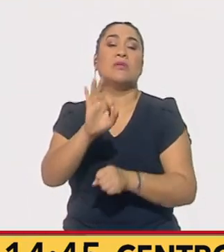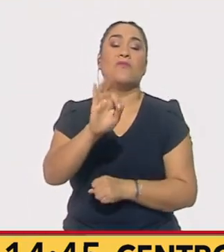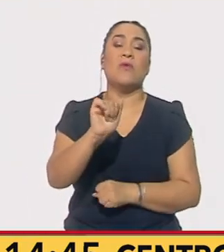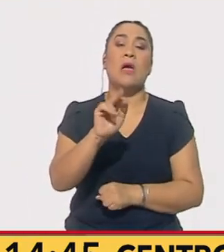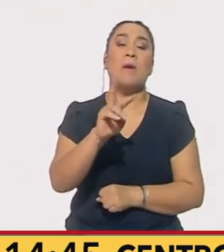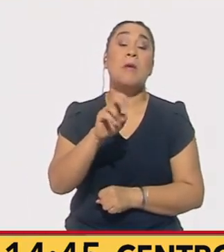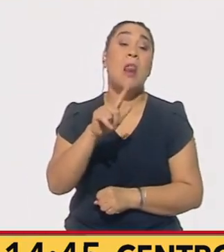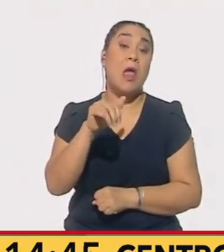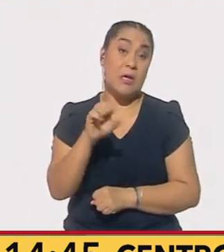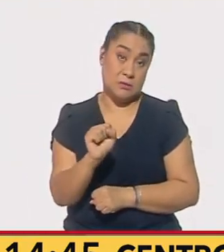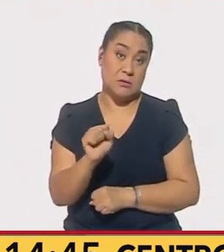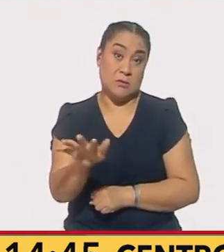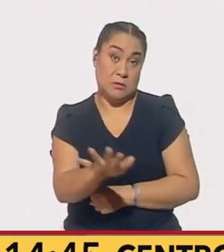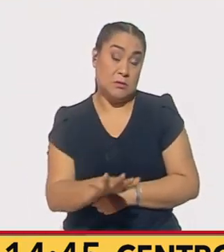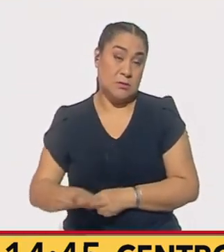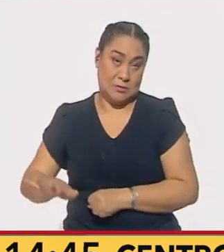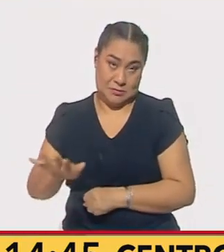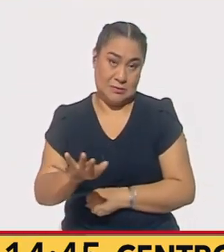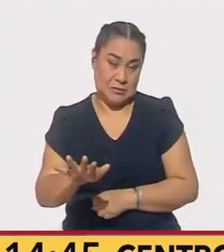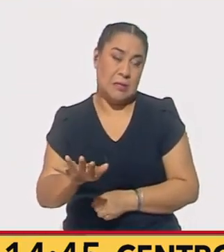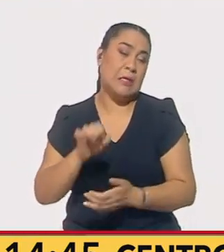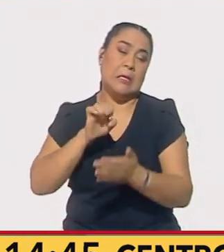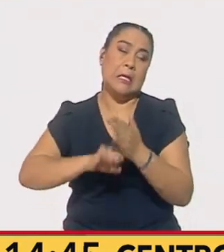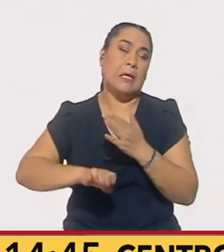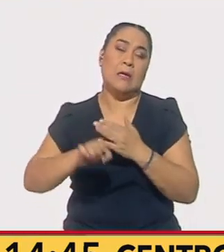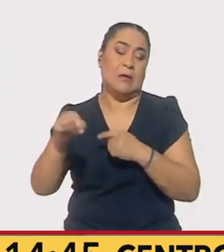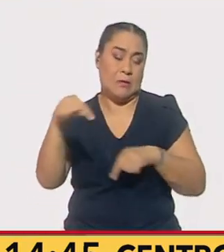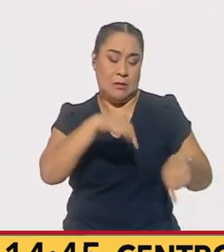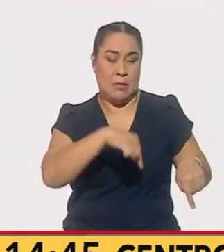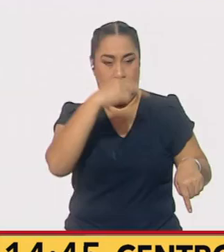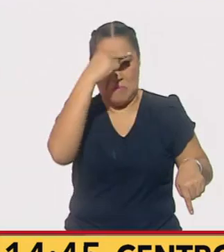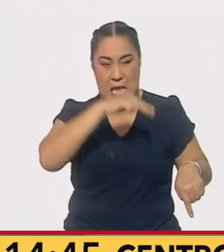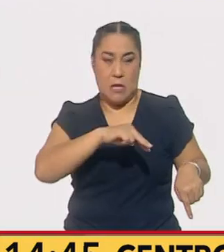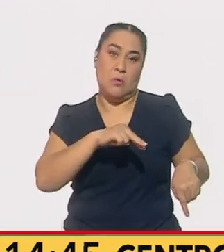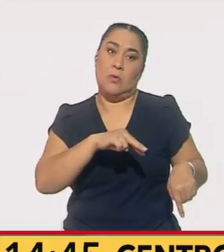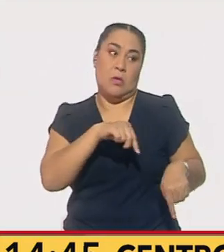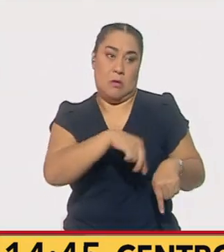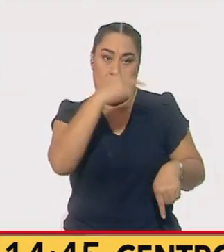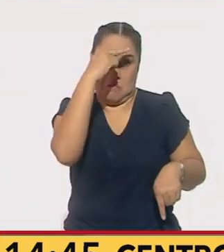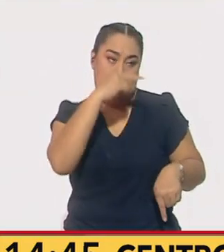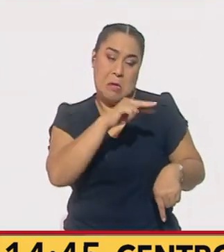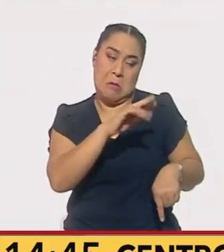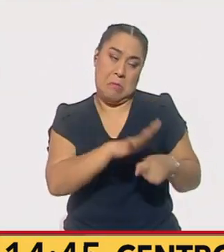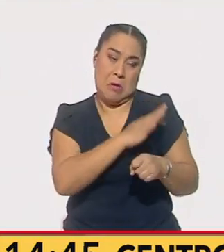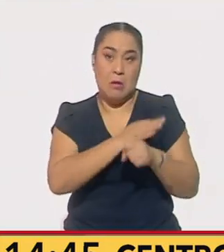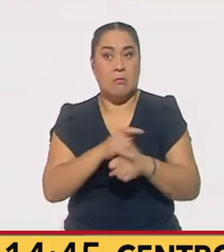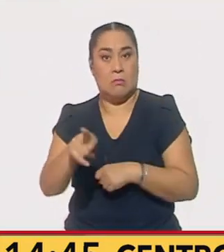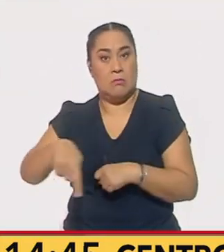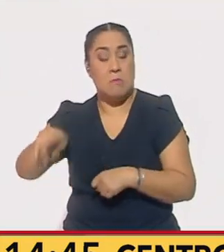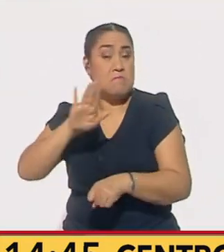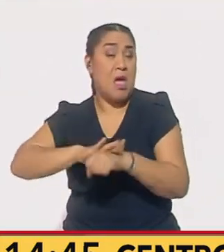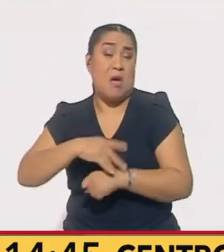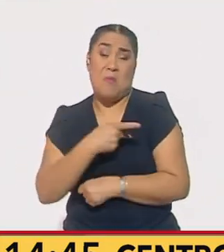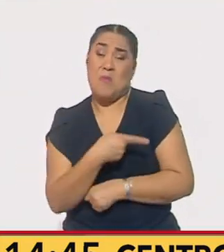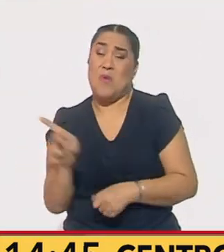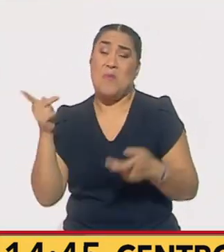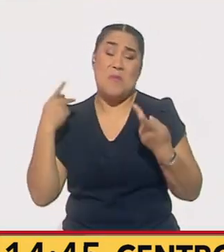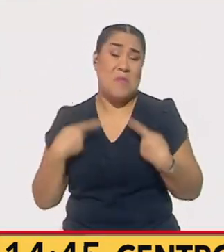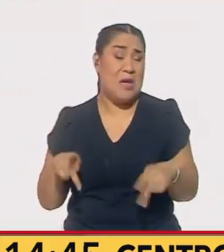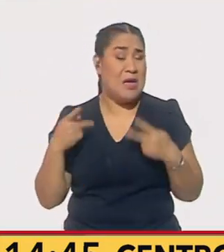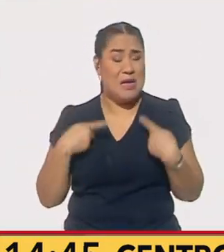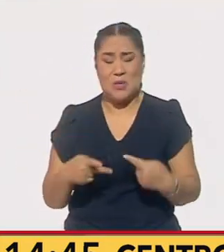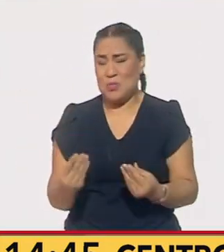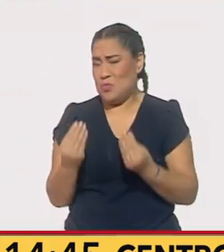favelas, que si comparamos con México, pues las favelas son más pobres que las que hay en México y donde abunda una